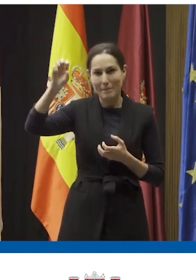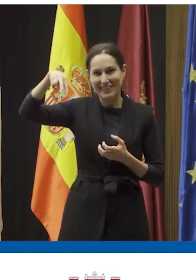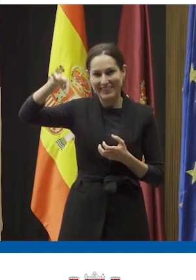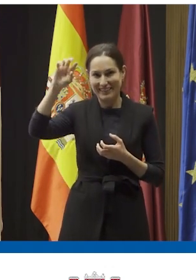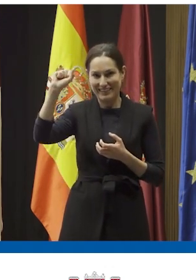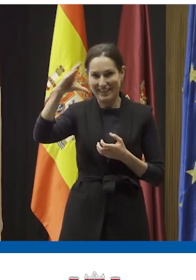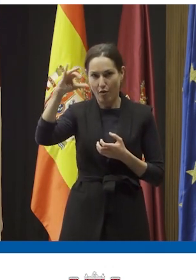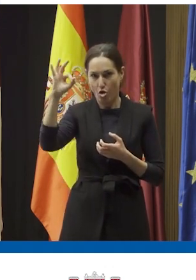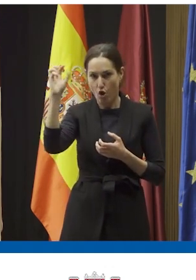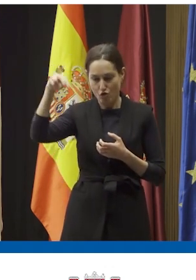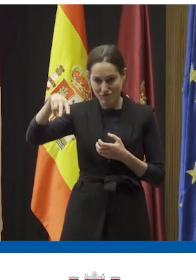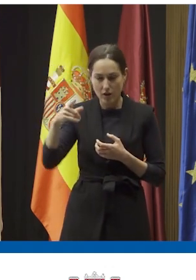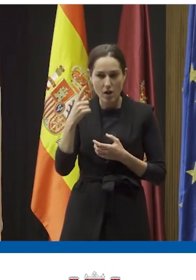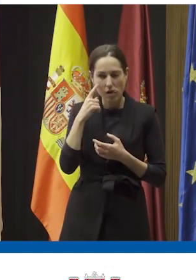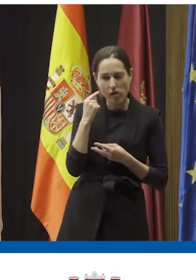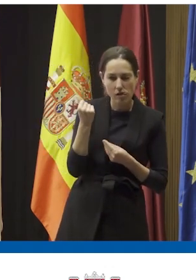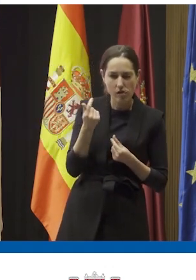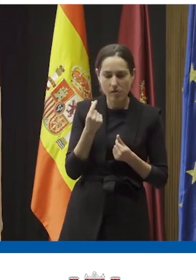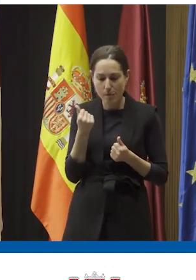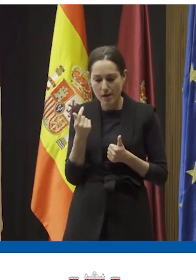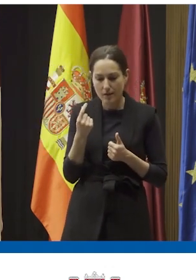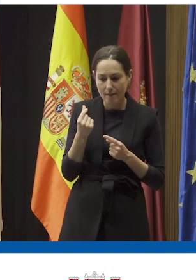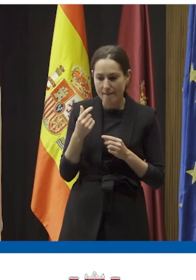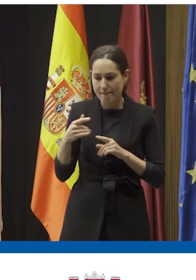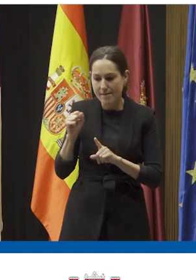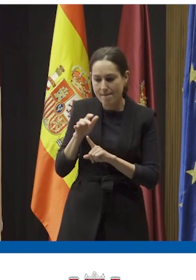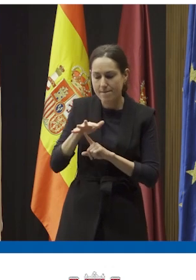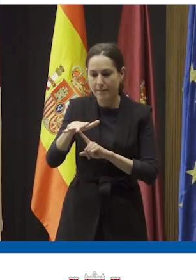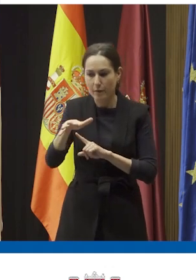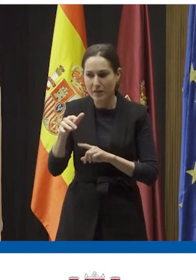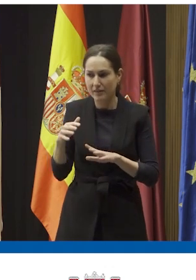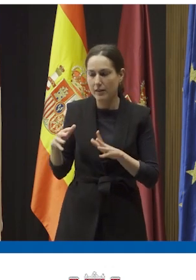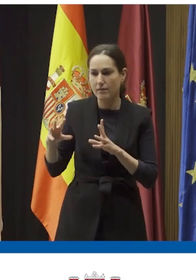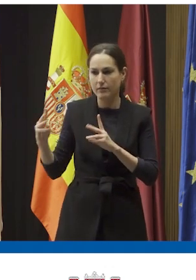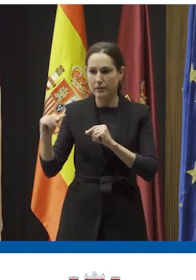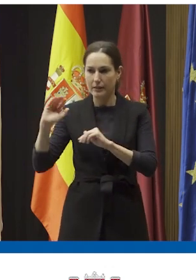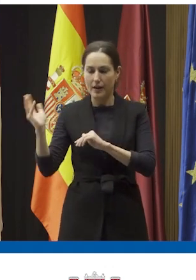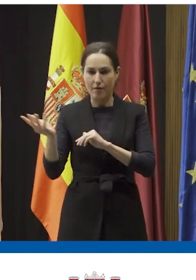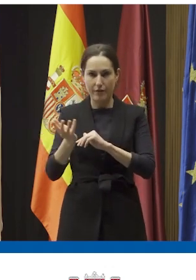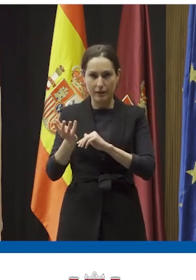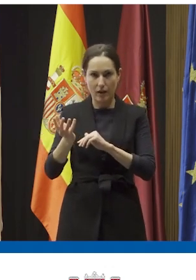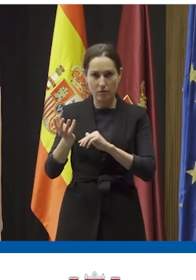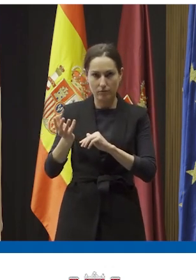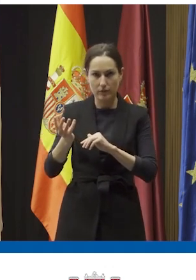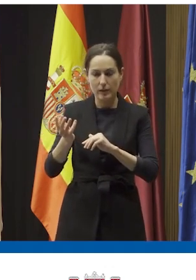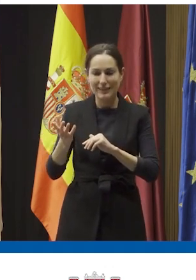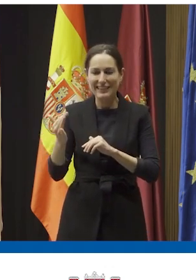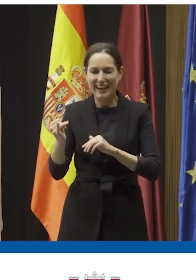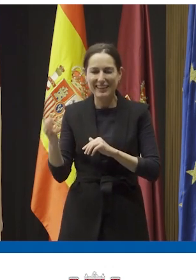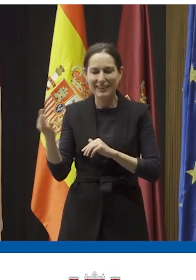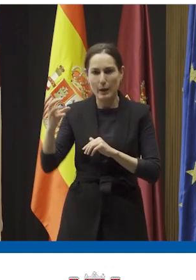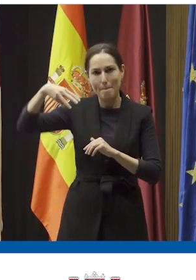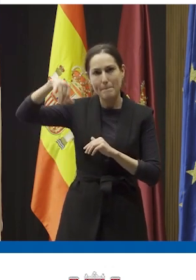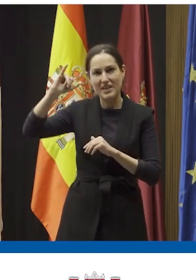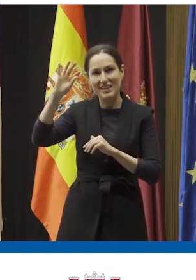rodea cualquier estructura hay unas miasmas, algo que él no conocía, responsable de